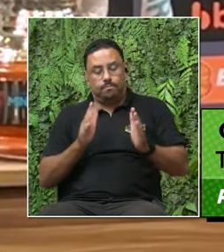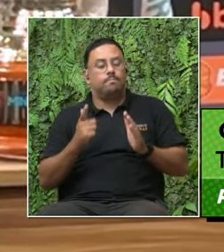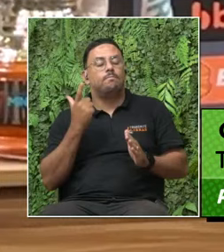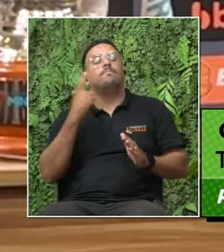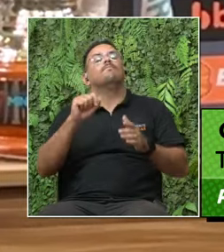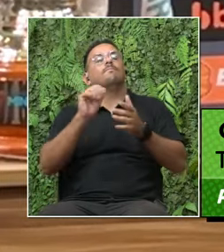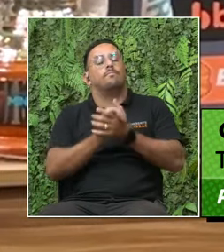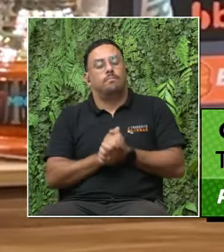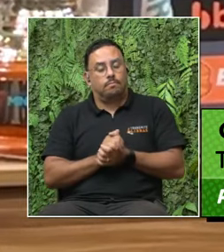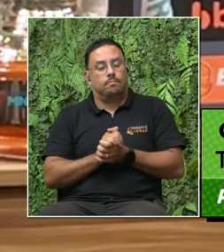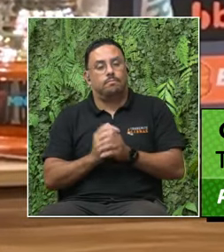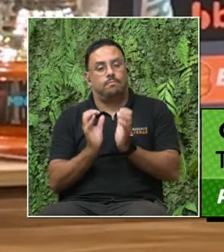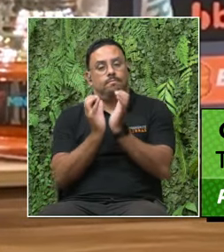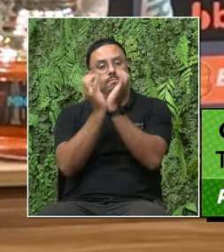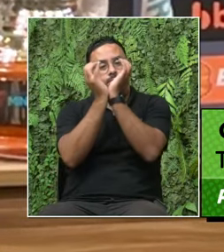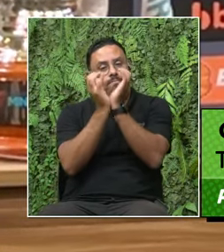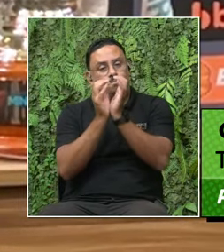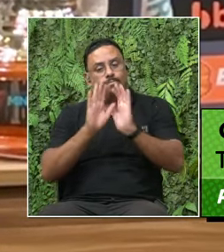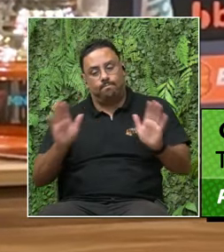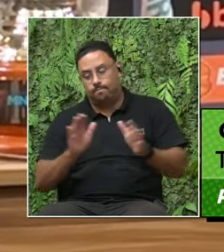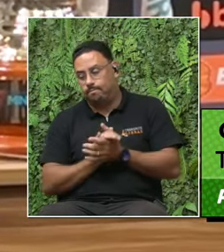consegir laa